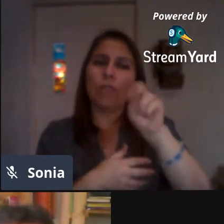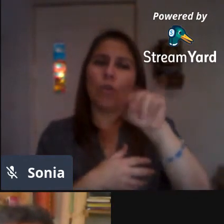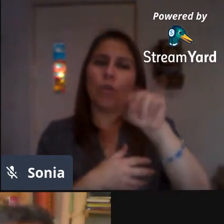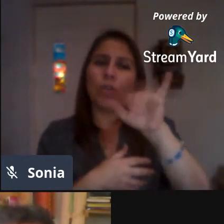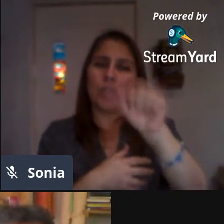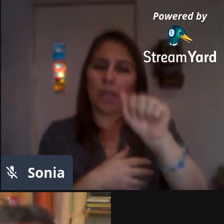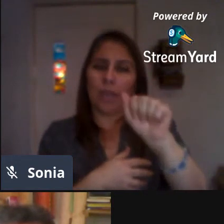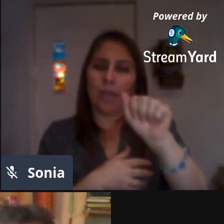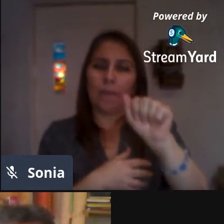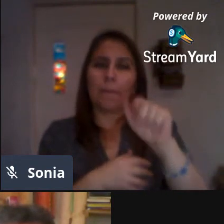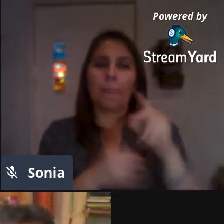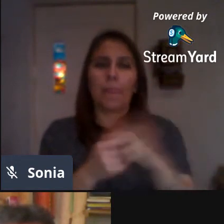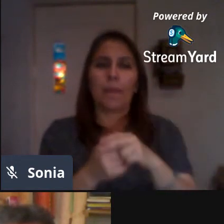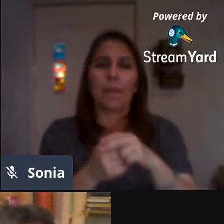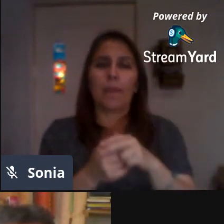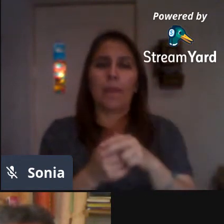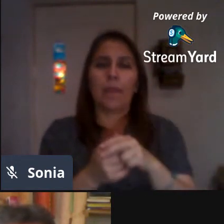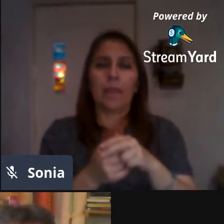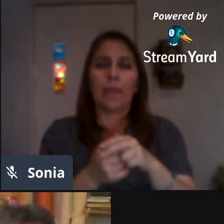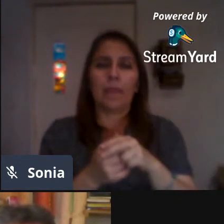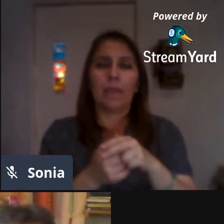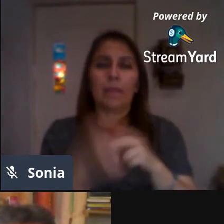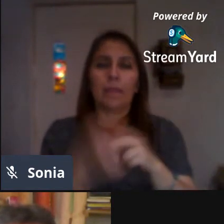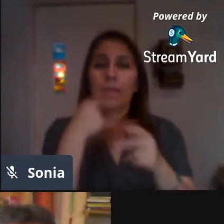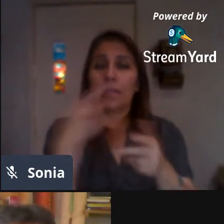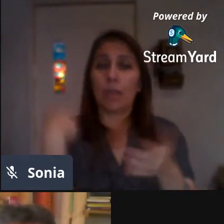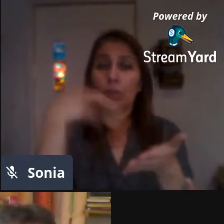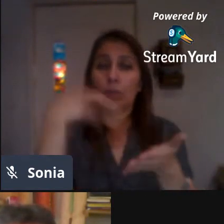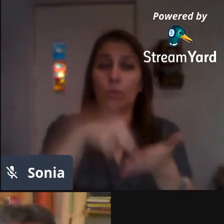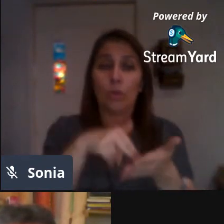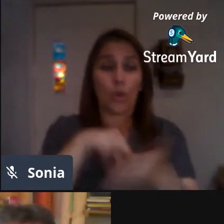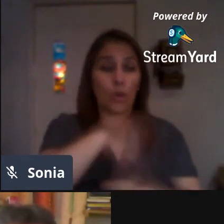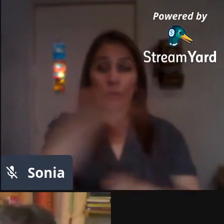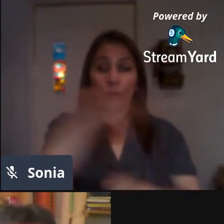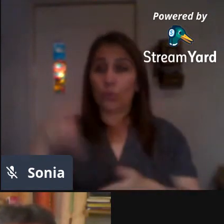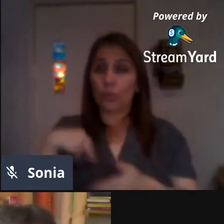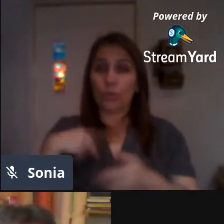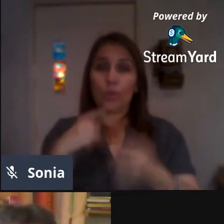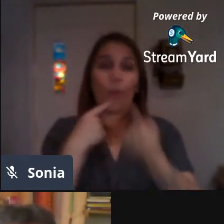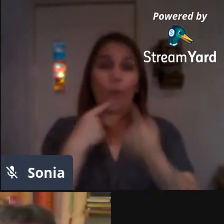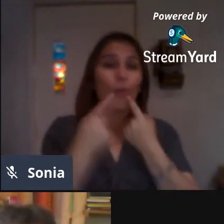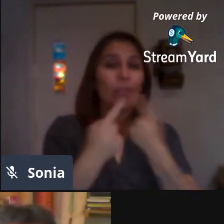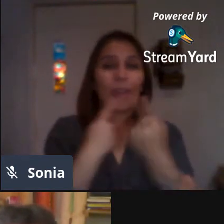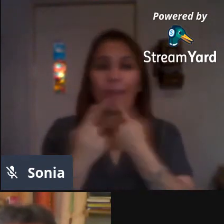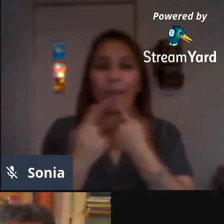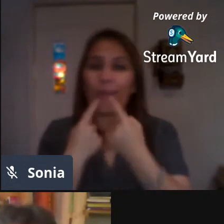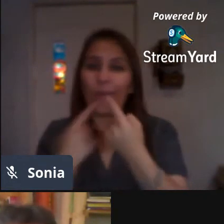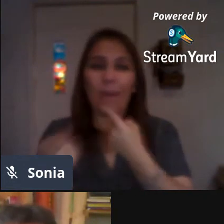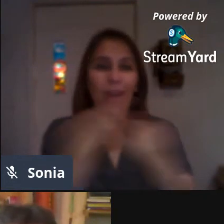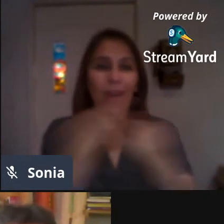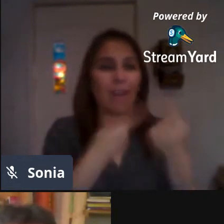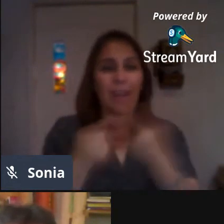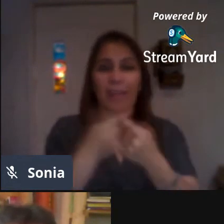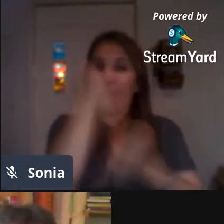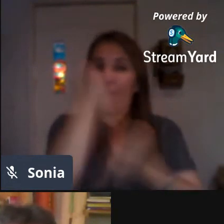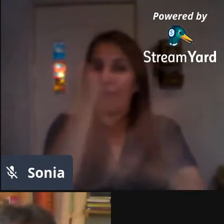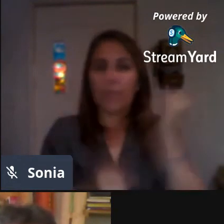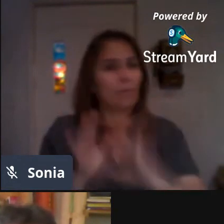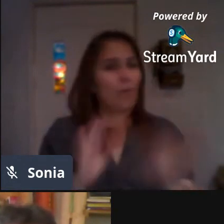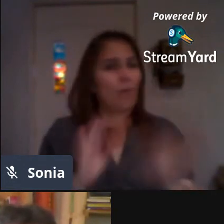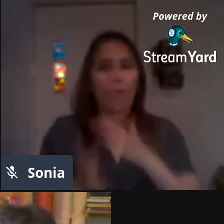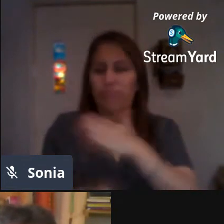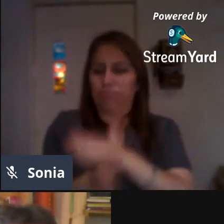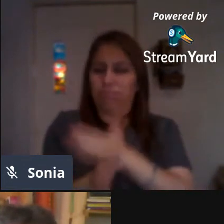decía que nosotros somos un diálogo fundamentalmente un diálogo que no termina y en ese diálogo quería